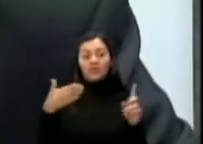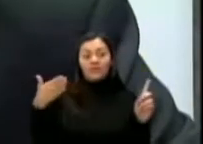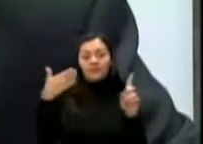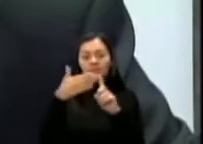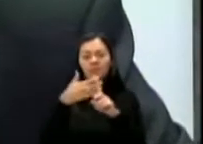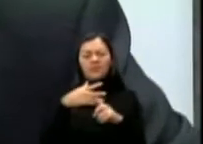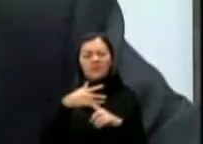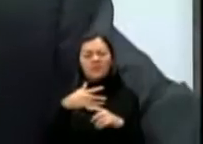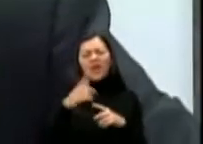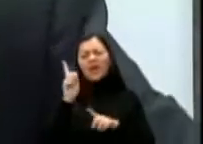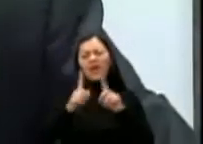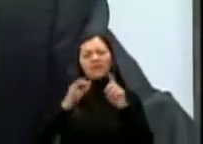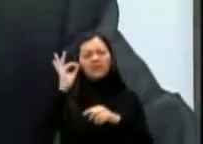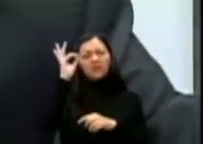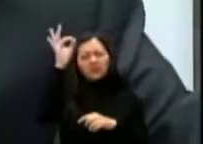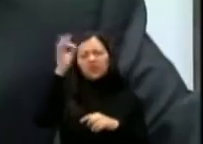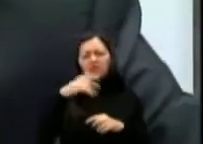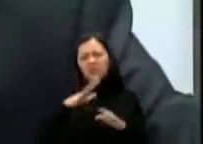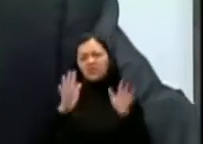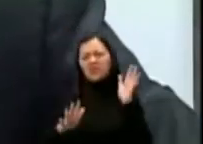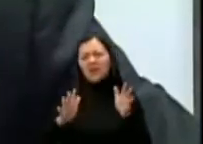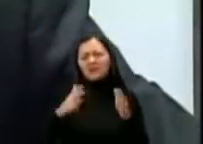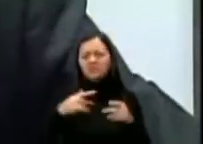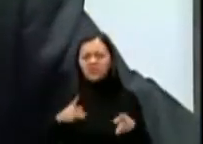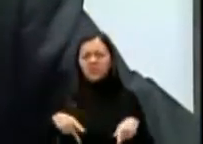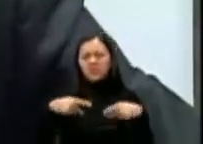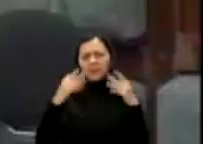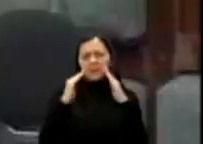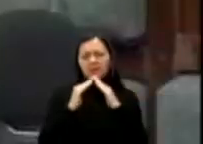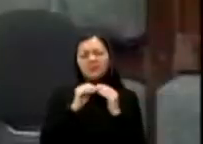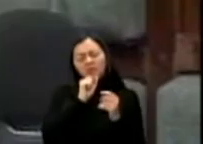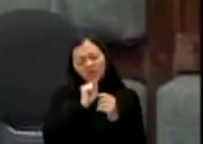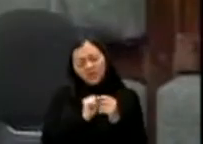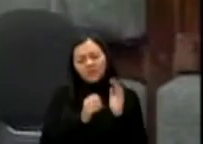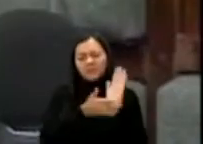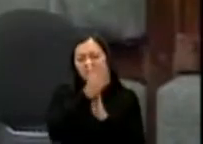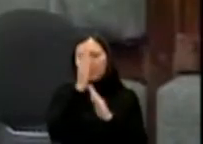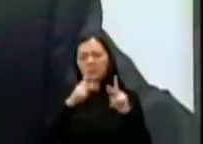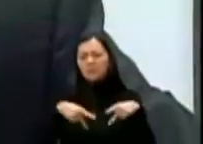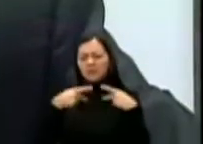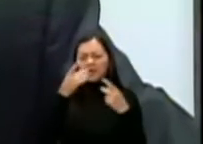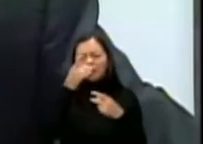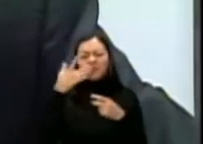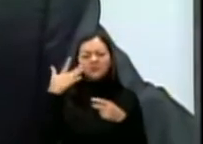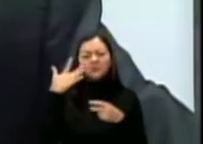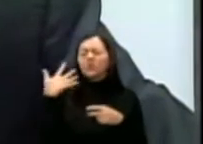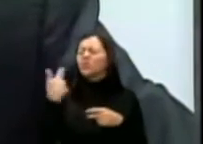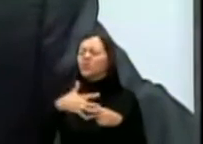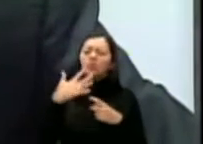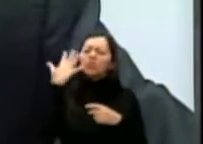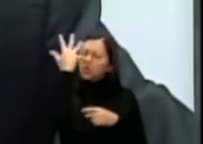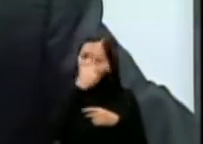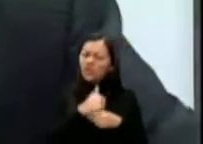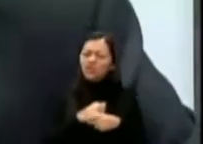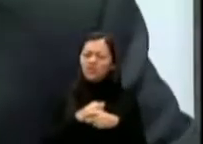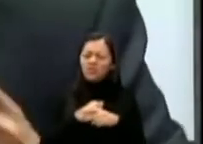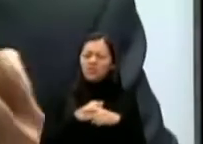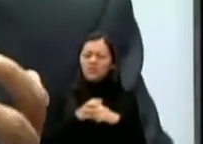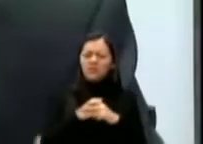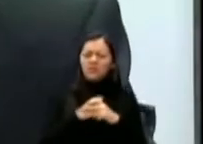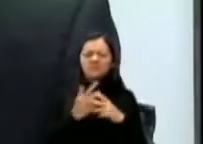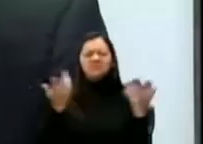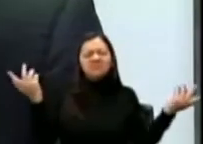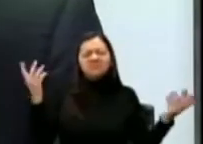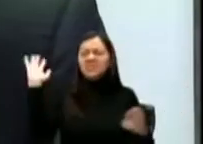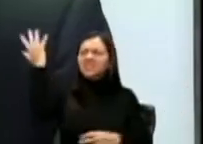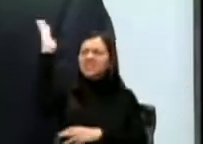terminar viviendo la amazonía al final de mis días porque en la amazonía y magia 11 está